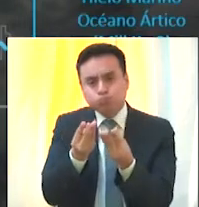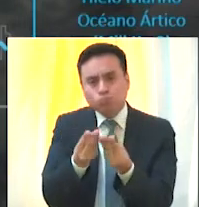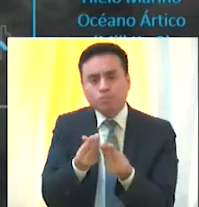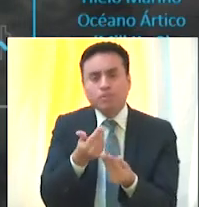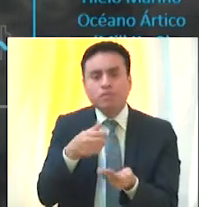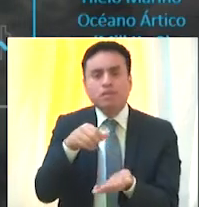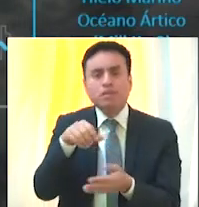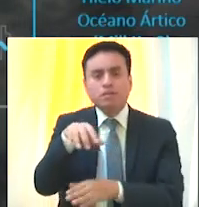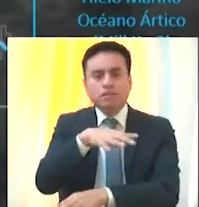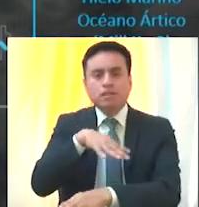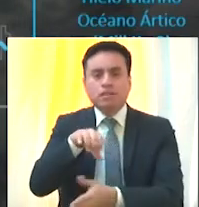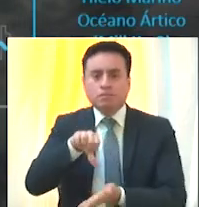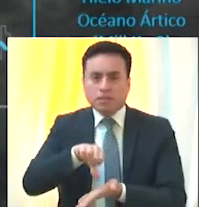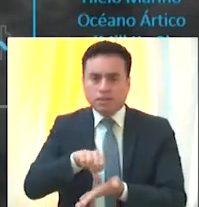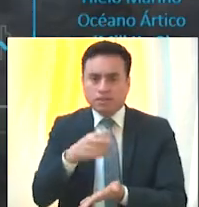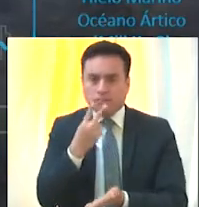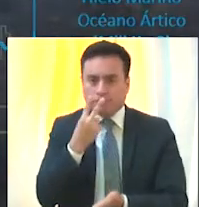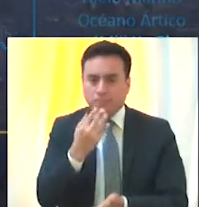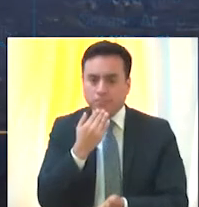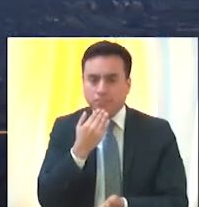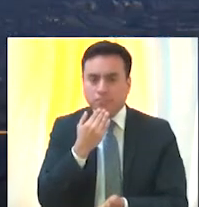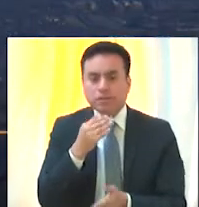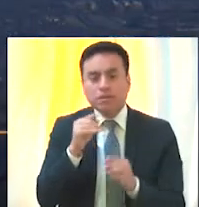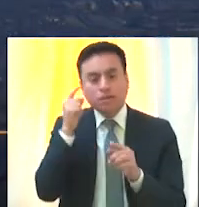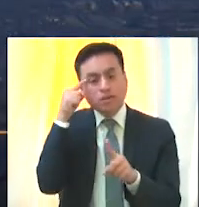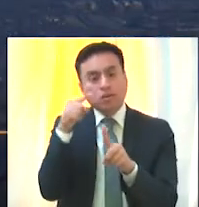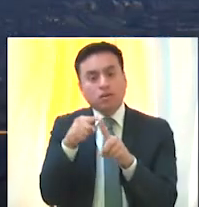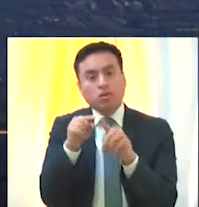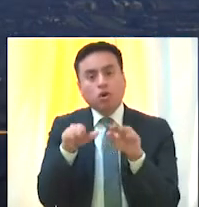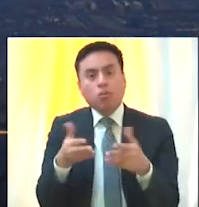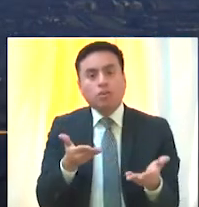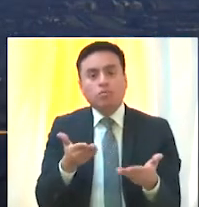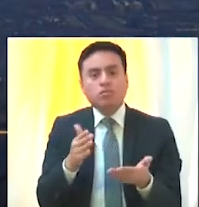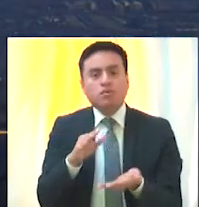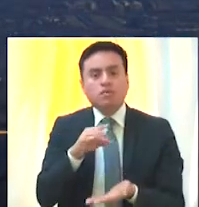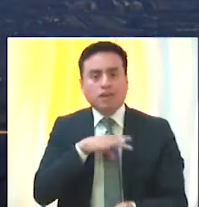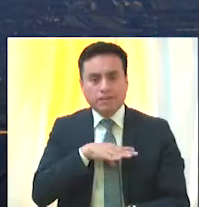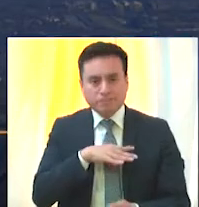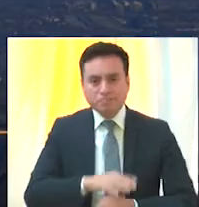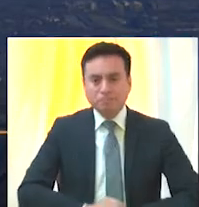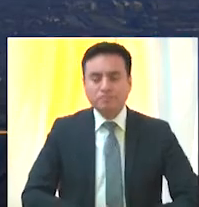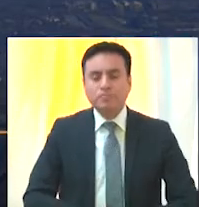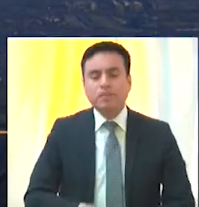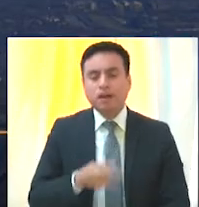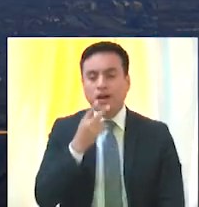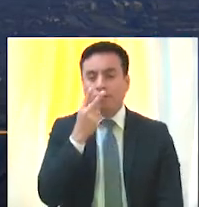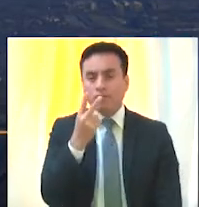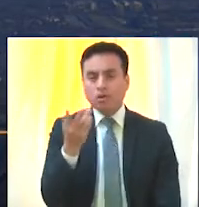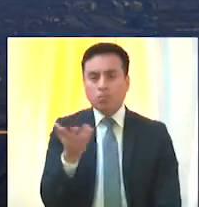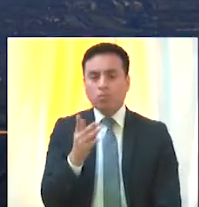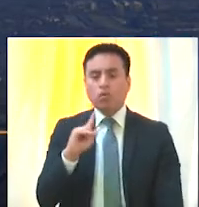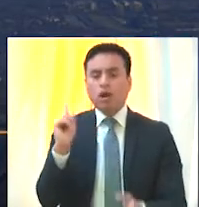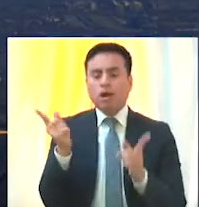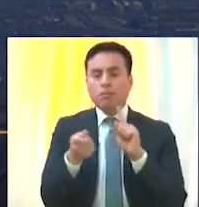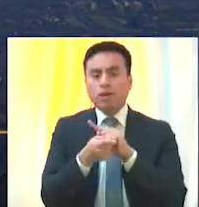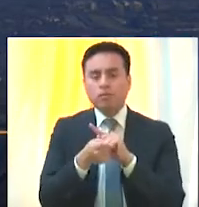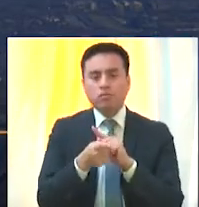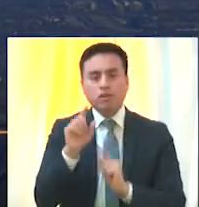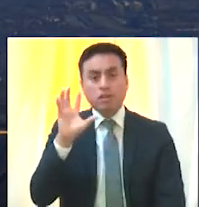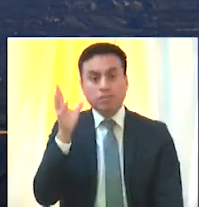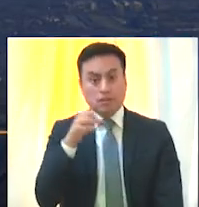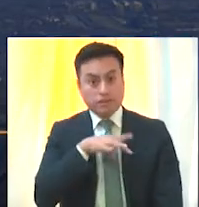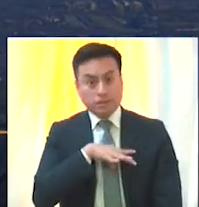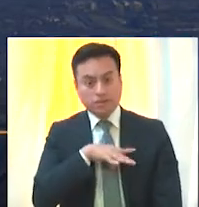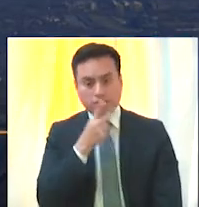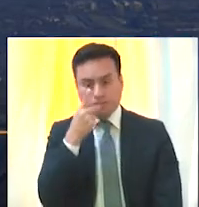zona central del país. Y a propósito de eso, ¿cómo andamos por casa? Para poder ver efectivamente cómo ha cambiado el clima de Chile,